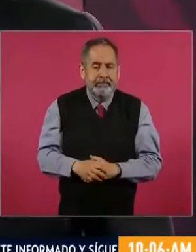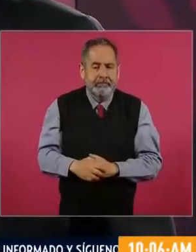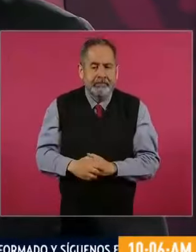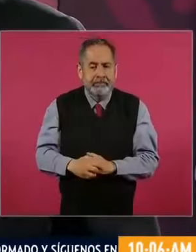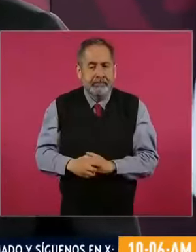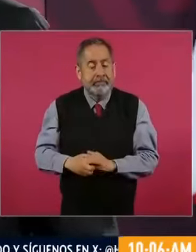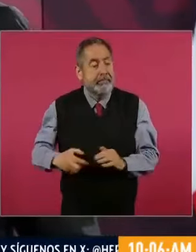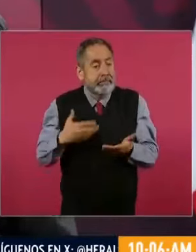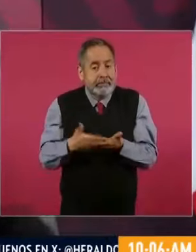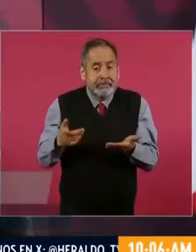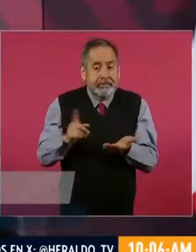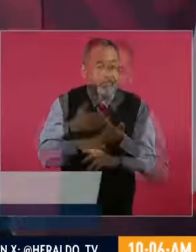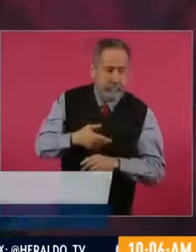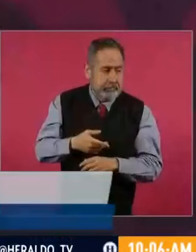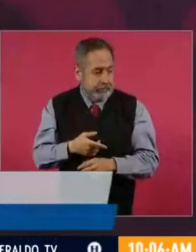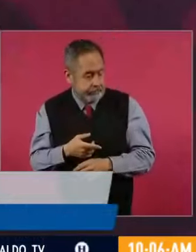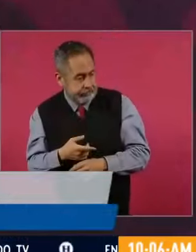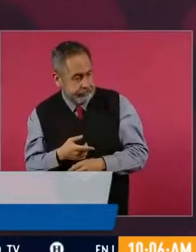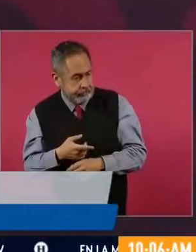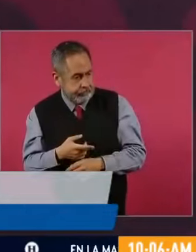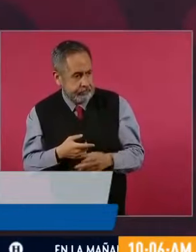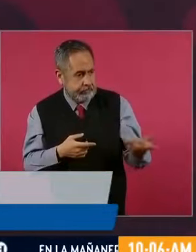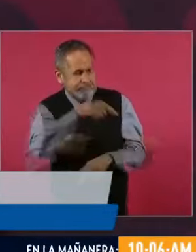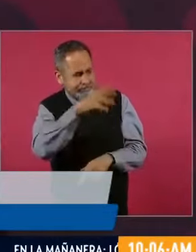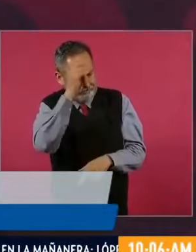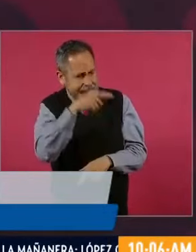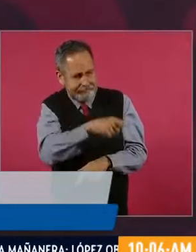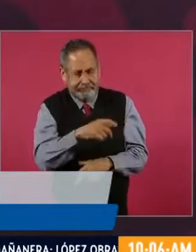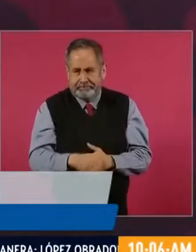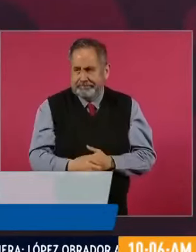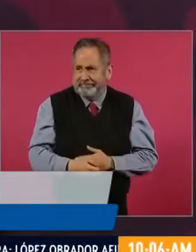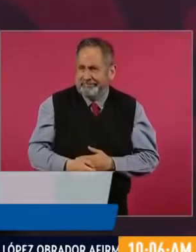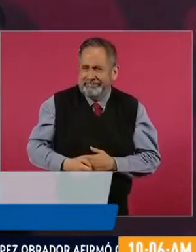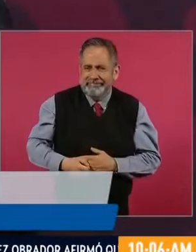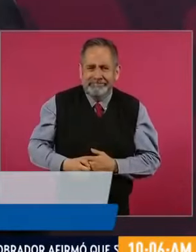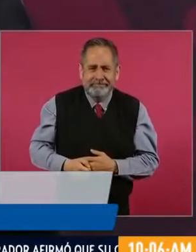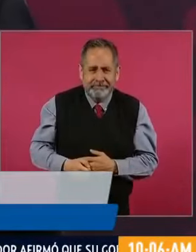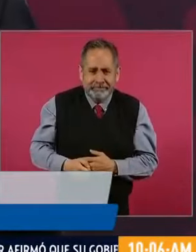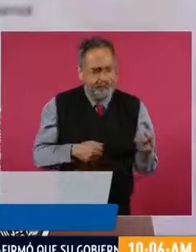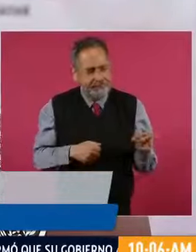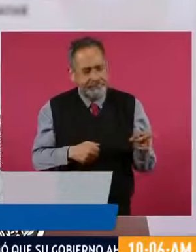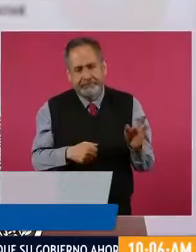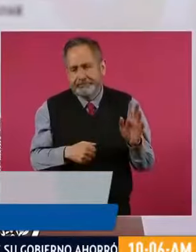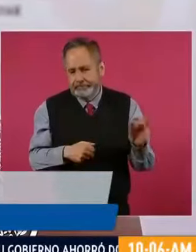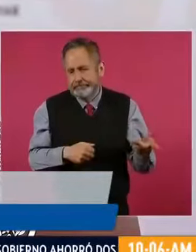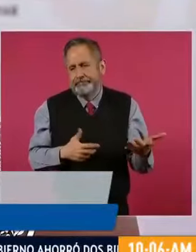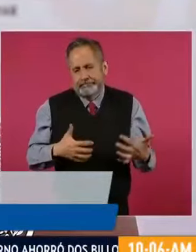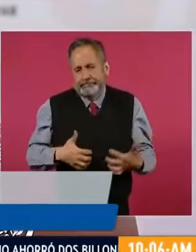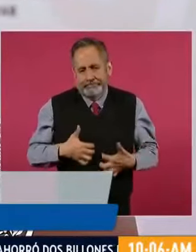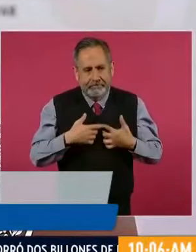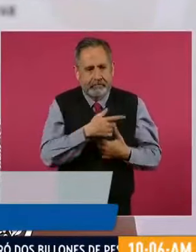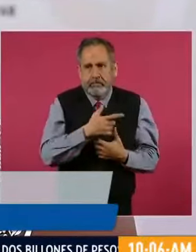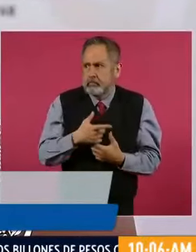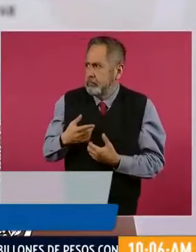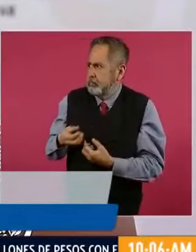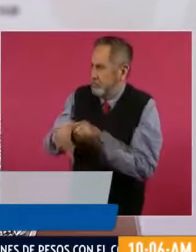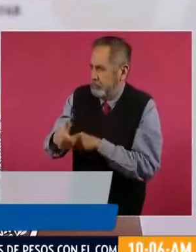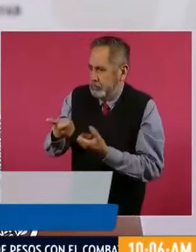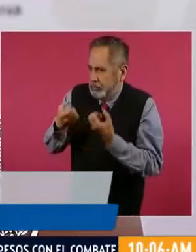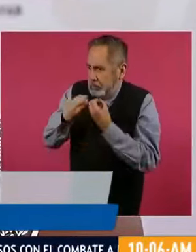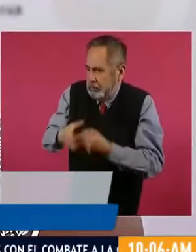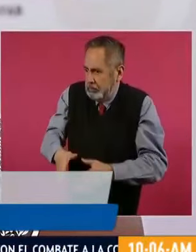Si ahora se ponen en huelga, aunque no estemos de acuerdo, sí entendemos de que están defendiendo sus